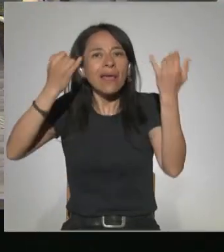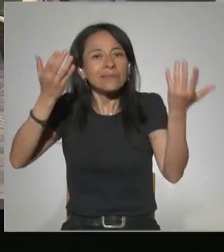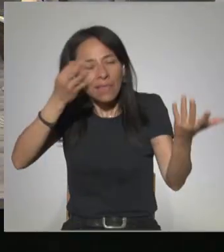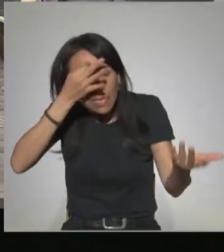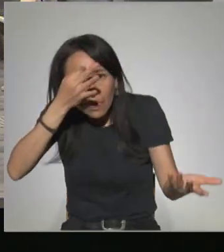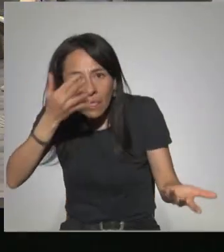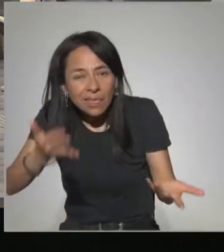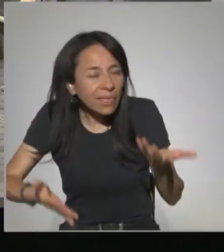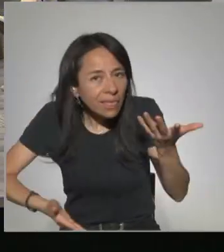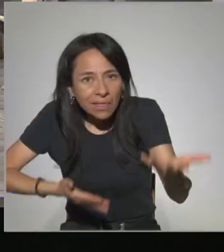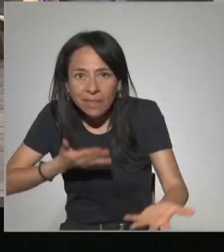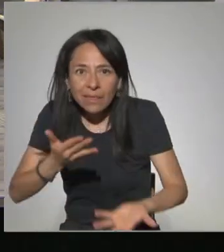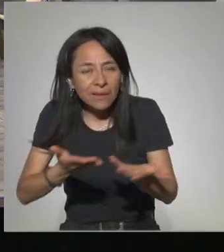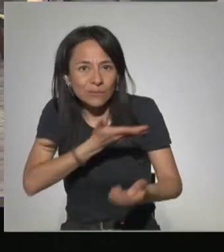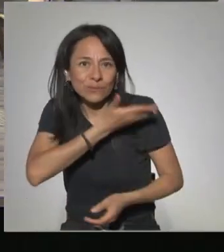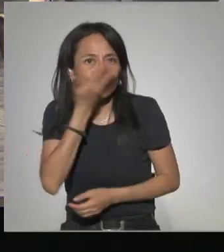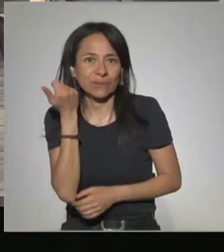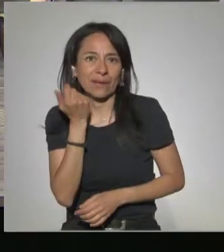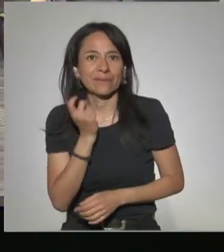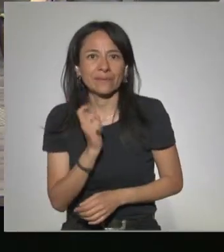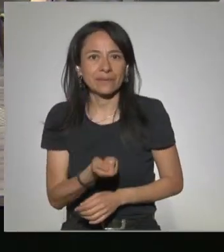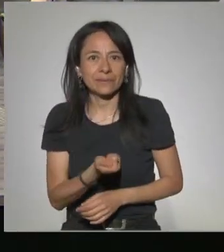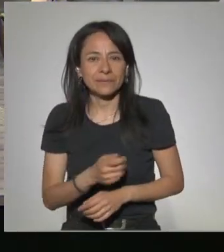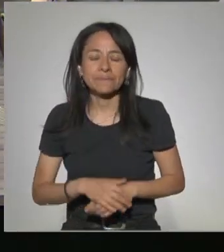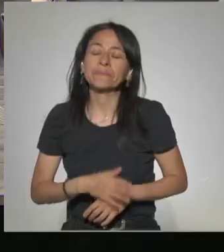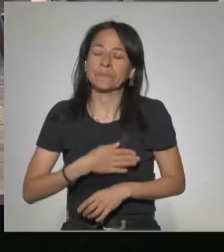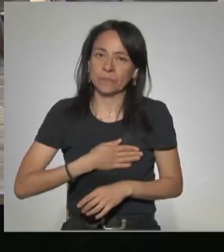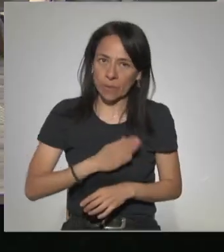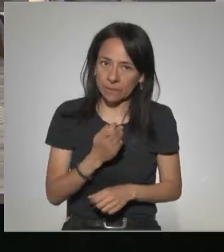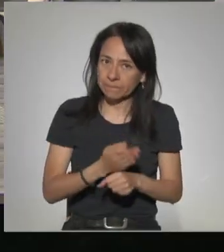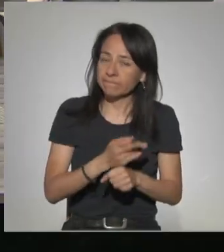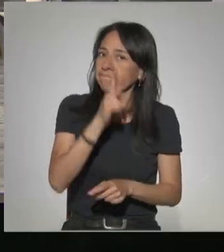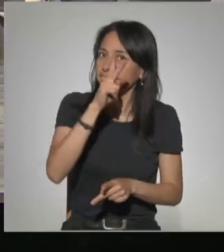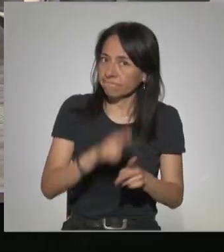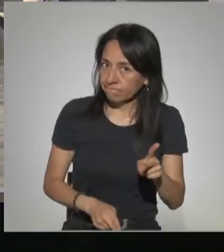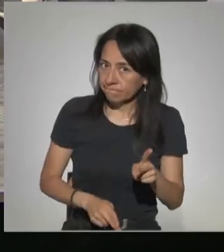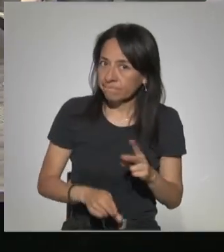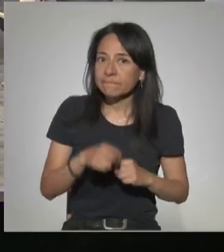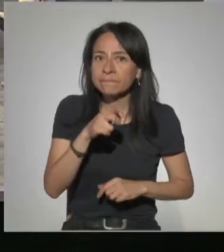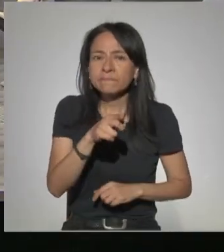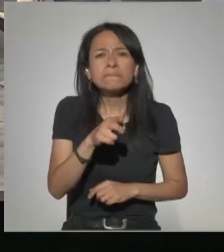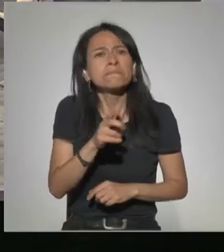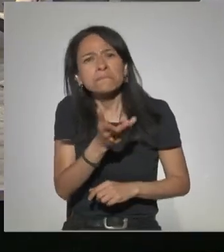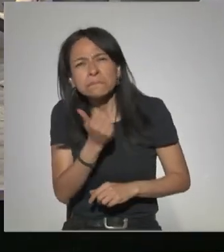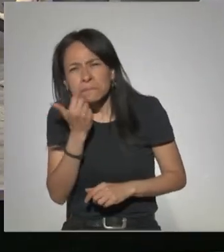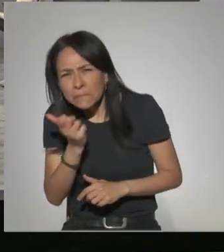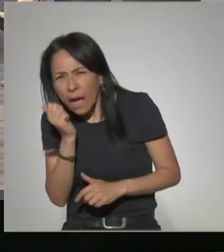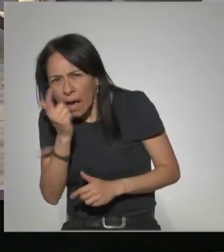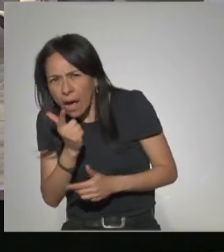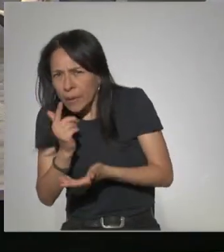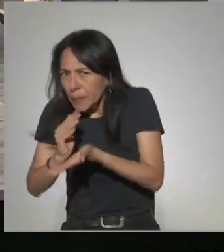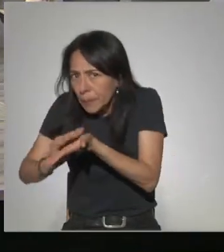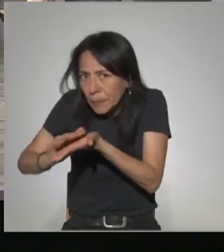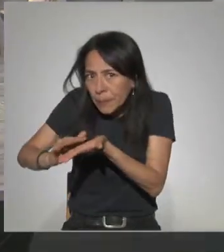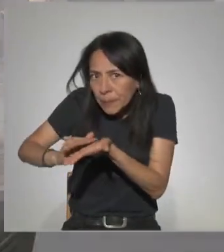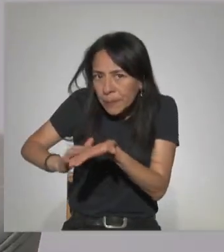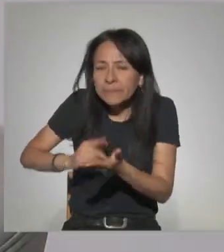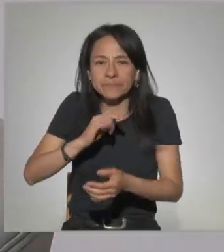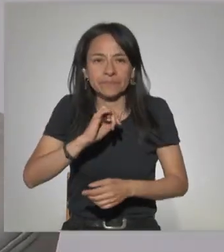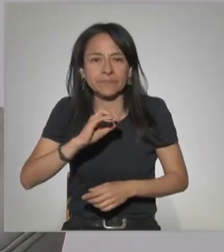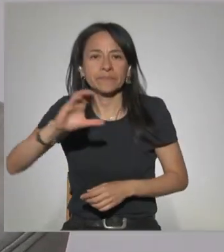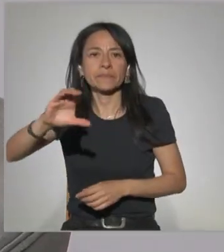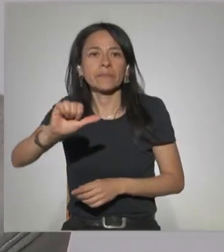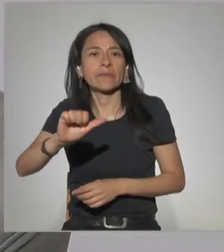entorpecen, pongámoslo así. Sí, te entorpece. Bueno, vamos a ir ahorita a un corte. ¿Quieres hacer una lectura? Claro. Carlos